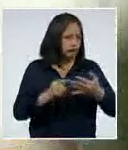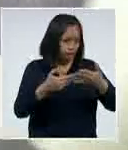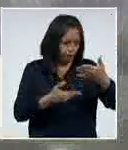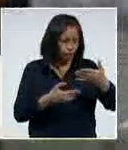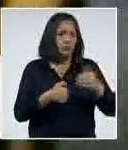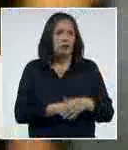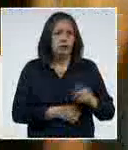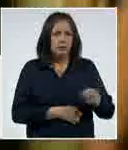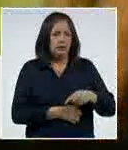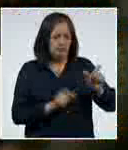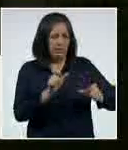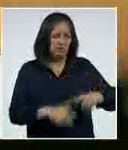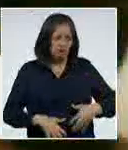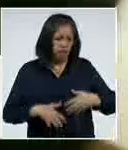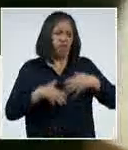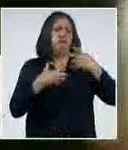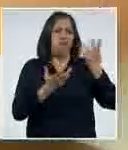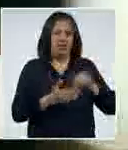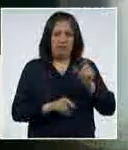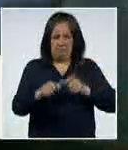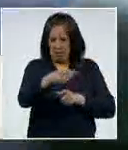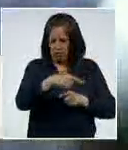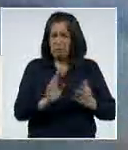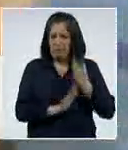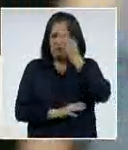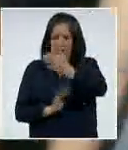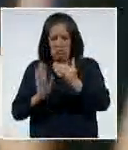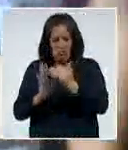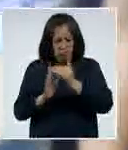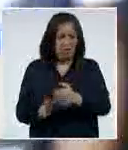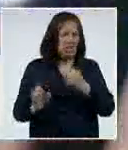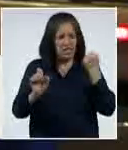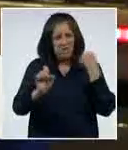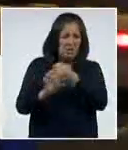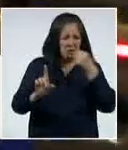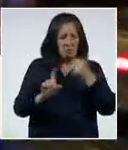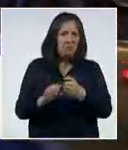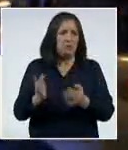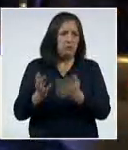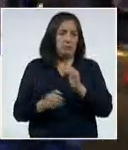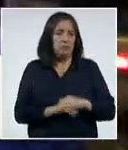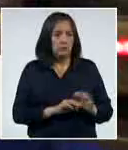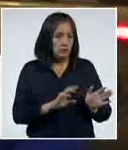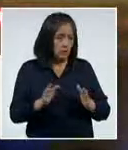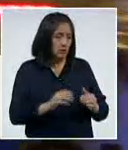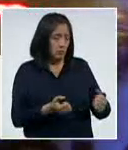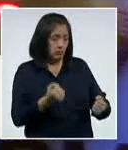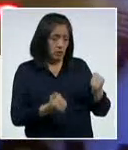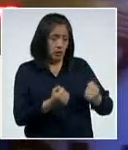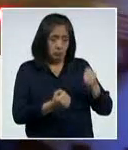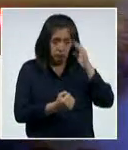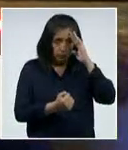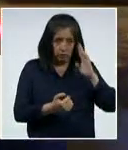La gente ya está indignada, ya la van a... La gente misma vamos a ir a su casa, la van a tumbar, la vamos a quemar. Con las unidades policiales de la